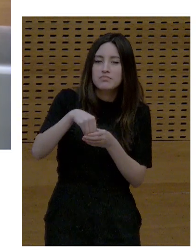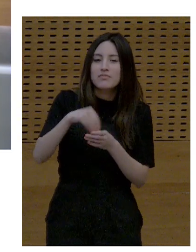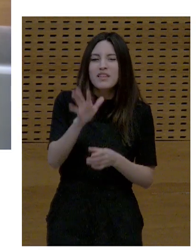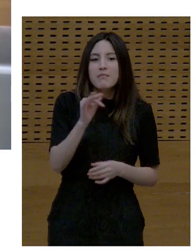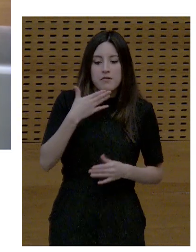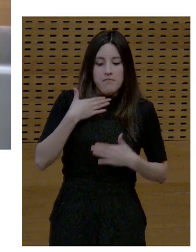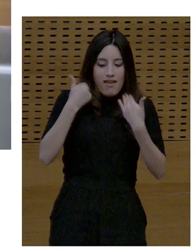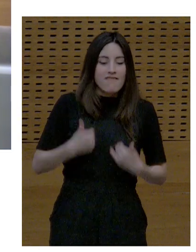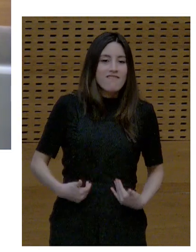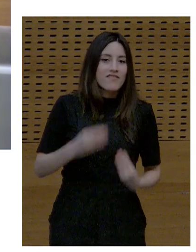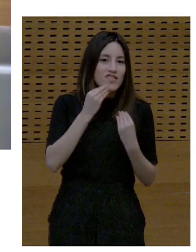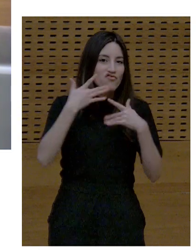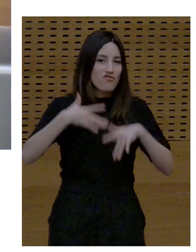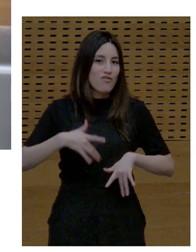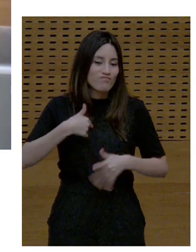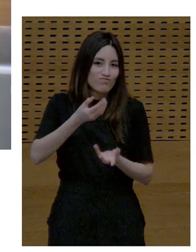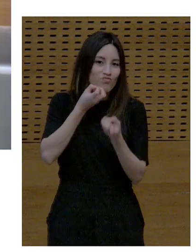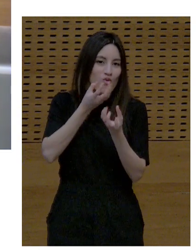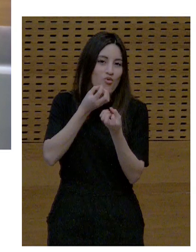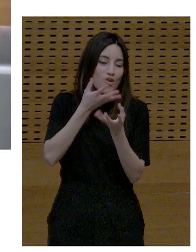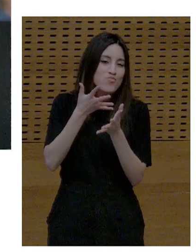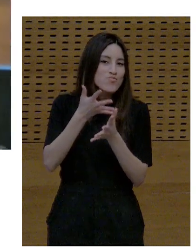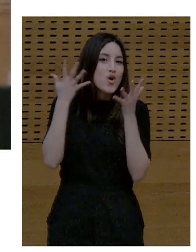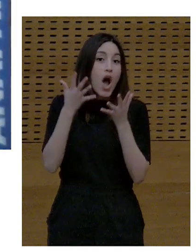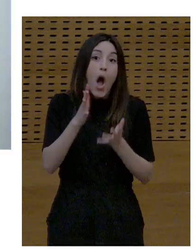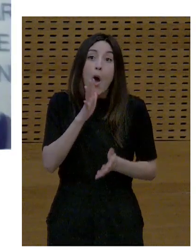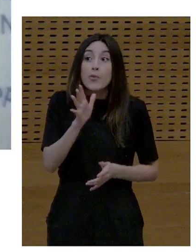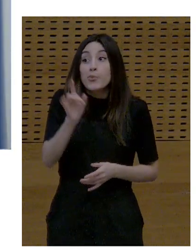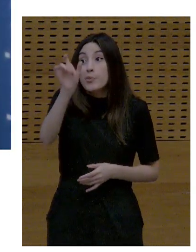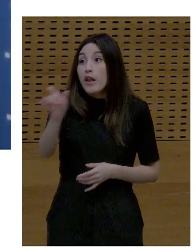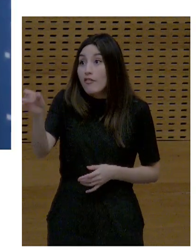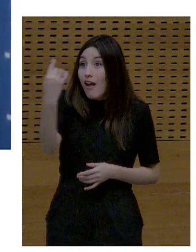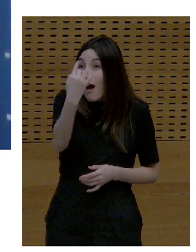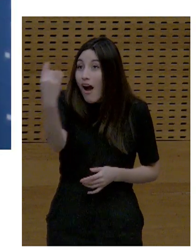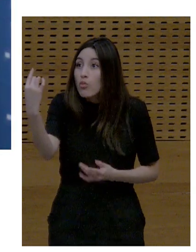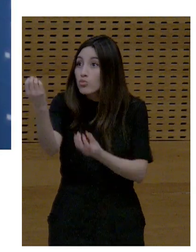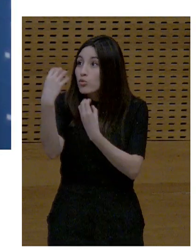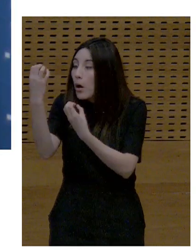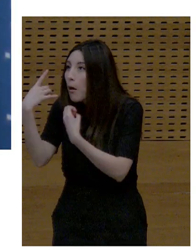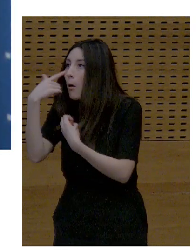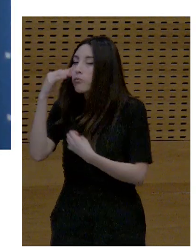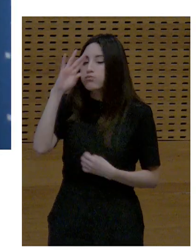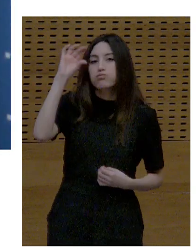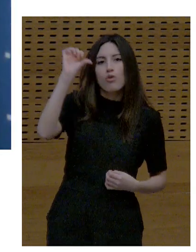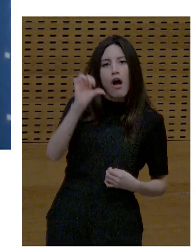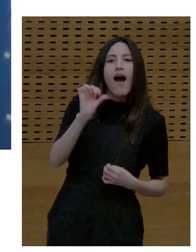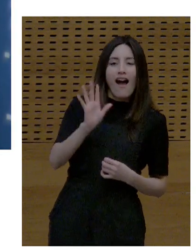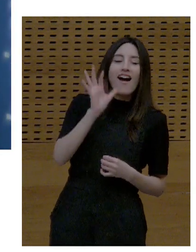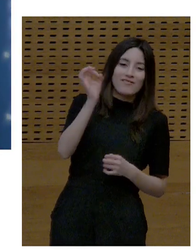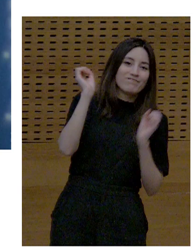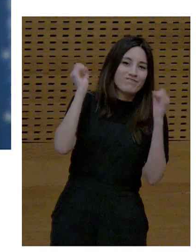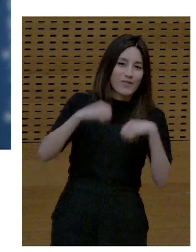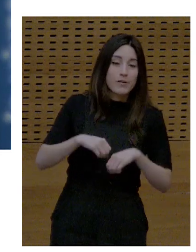mi biografía, porque a mí, cuando me cuentan de otras personas, me hace situarme. Y bueno, yo soy de San